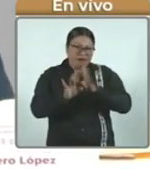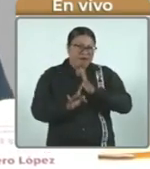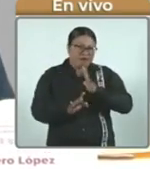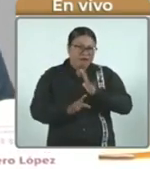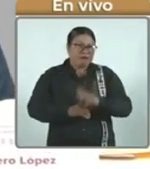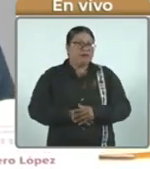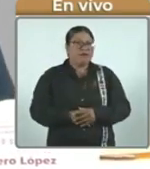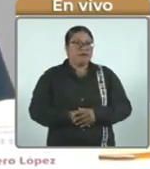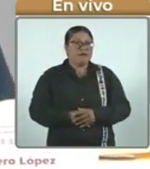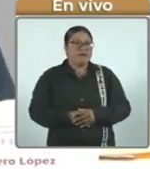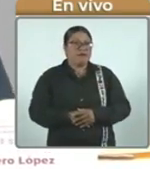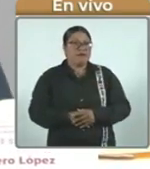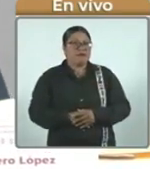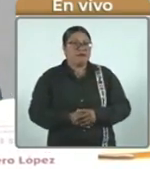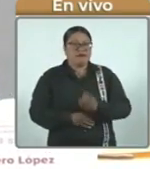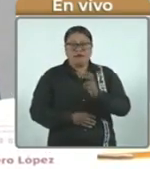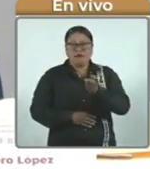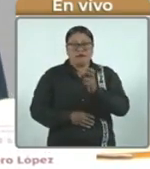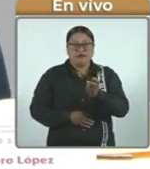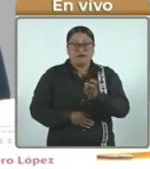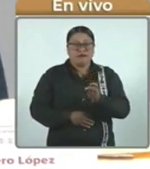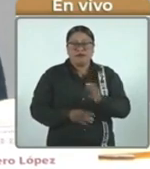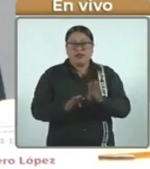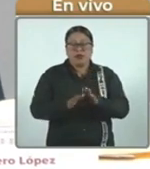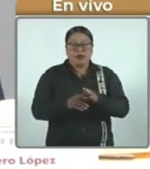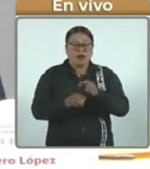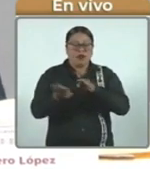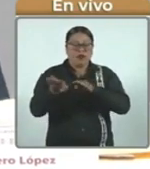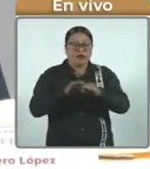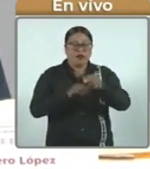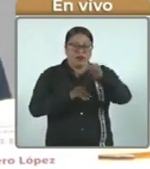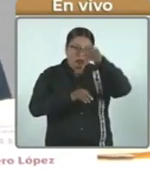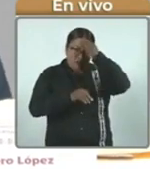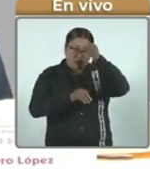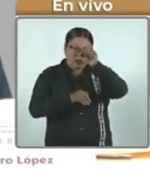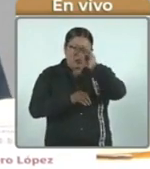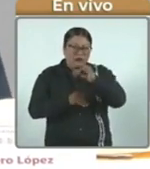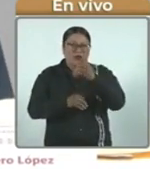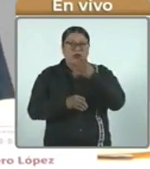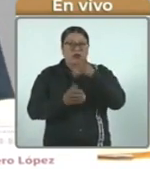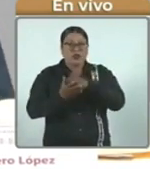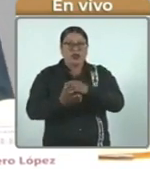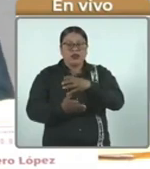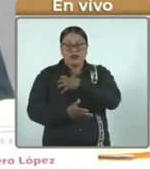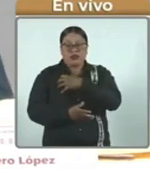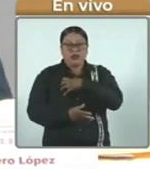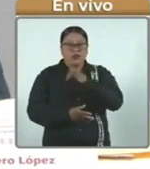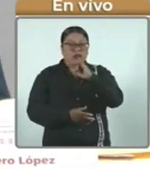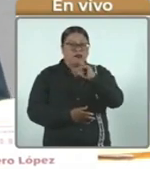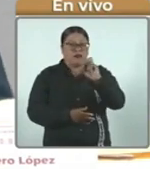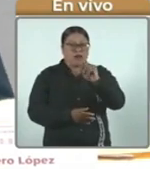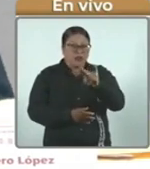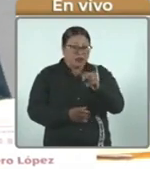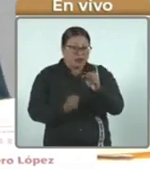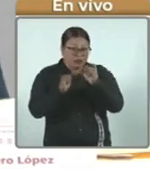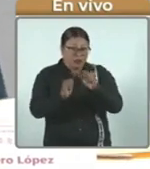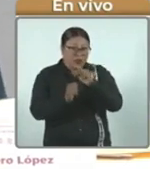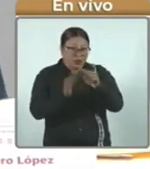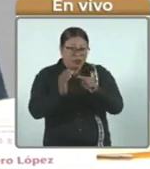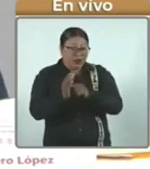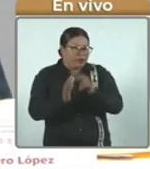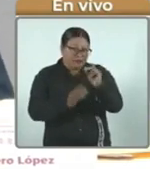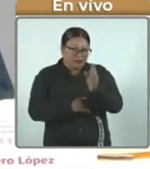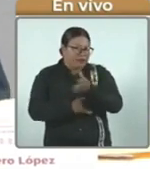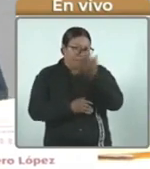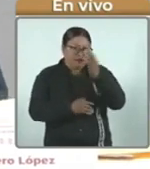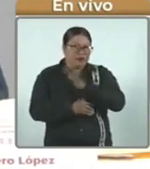dé. Básicamente son trabajos de inteligencia que realiza el subsecretario y el capitán Iván. No tengo exactamente el lugar. Hay